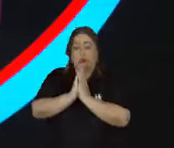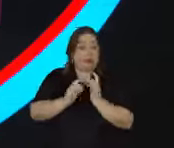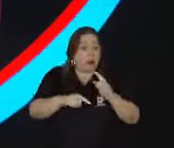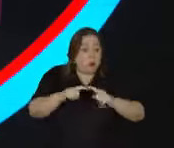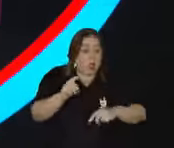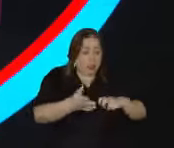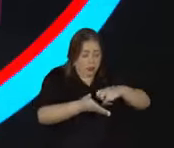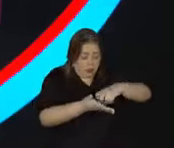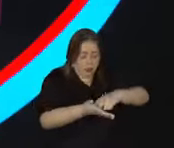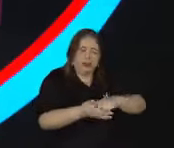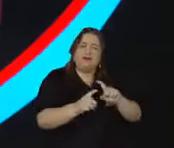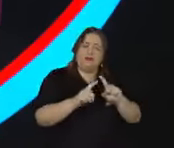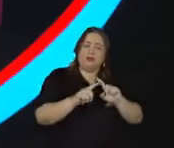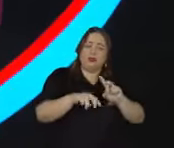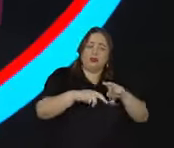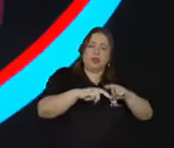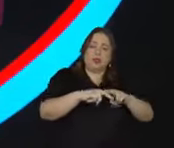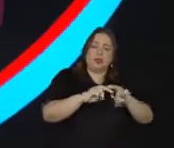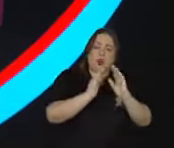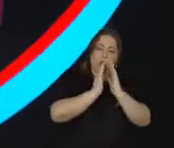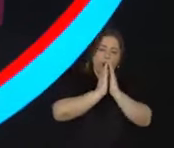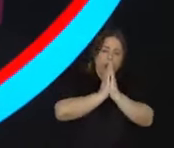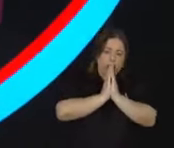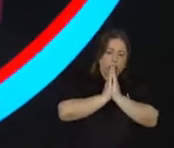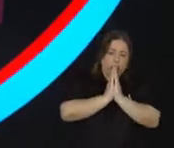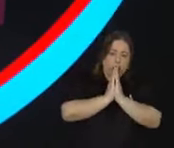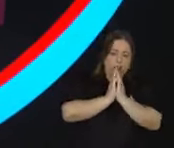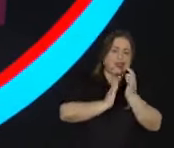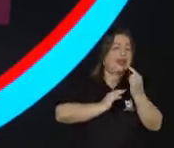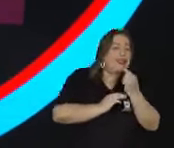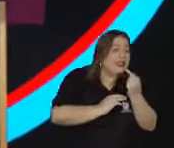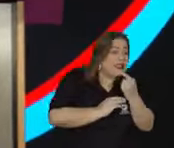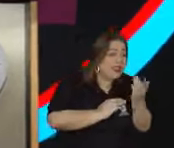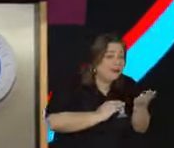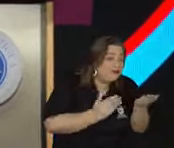sentadito, orando, orando. Dígale que está a su lado.